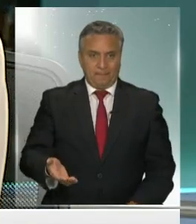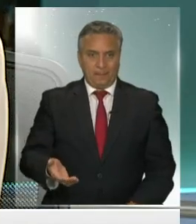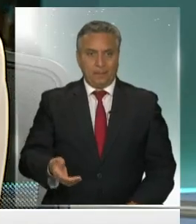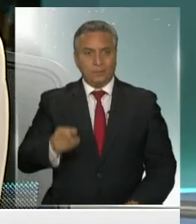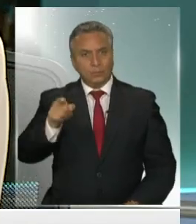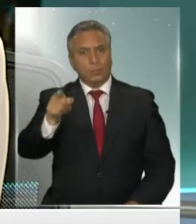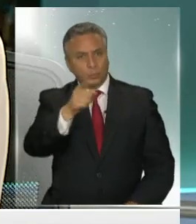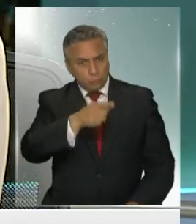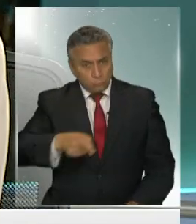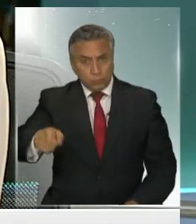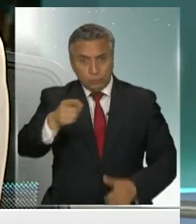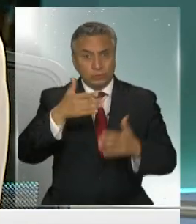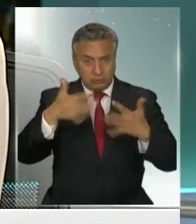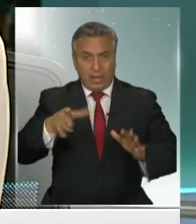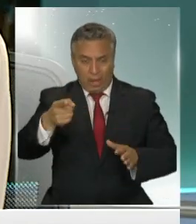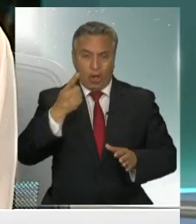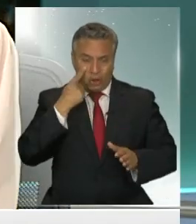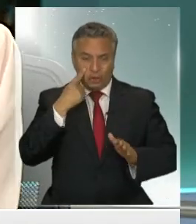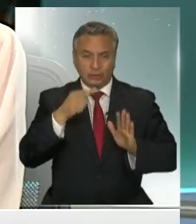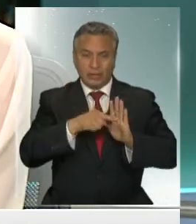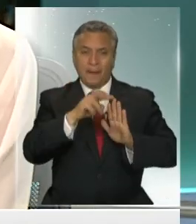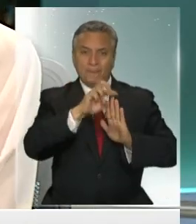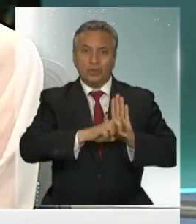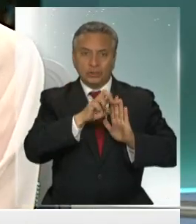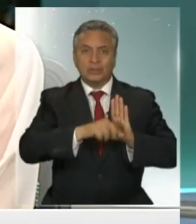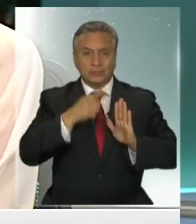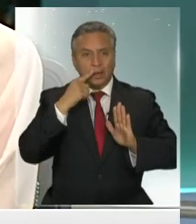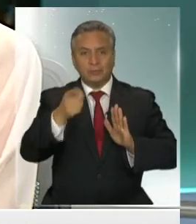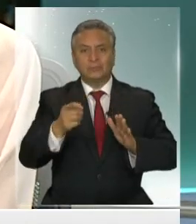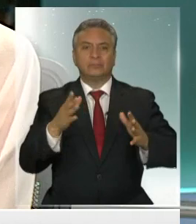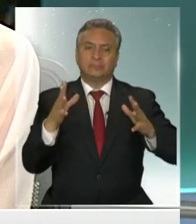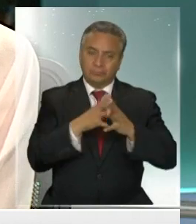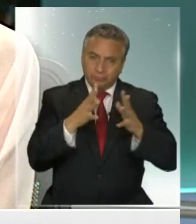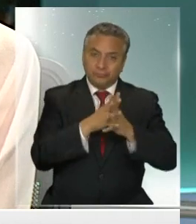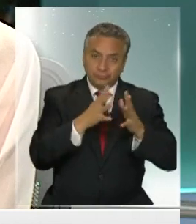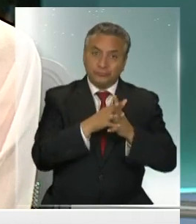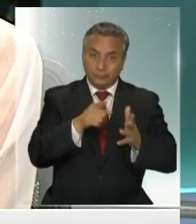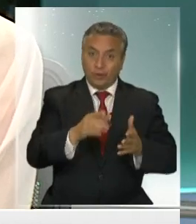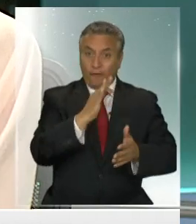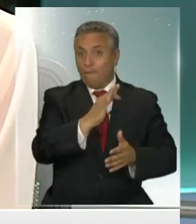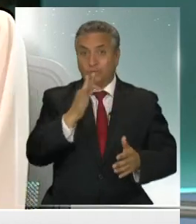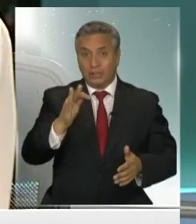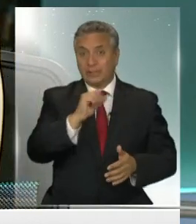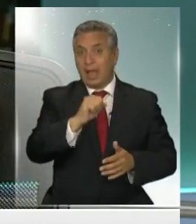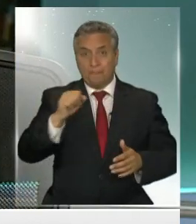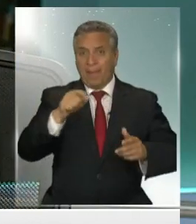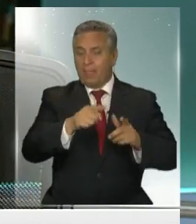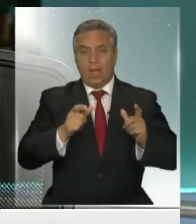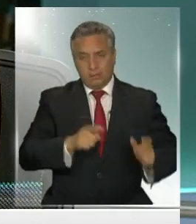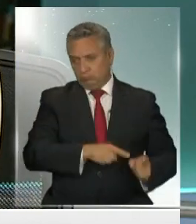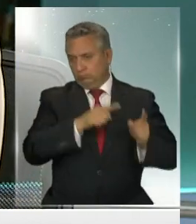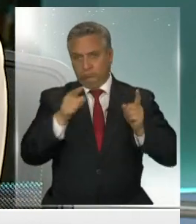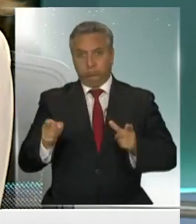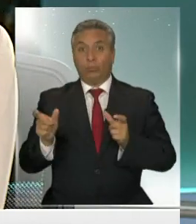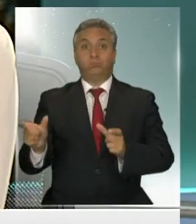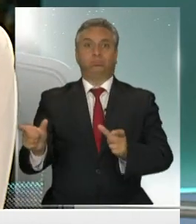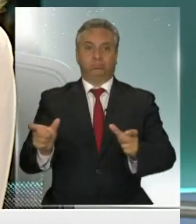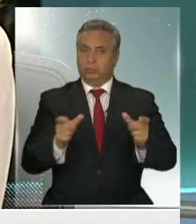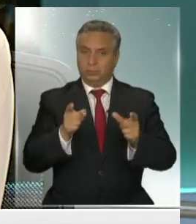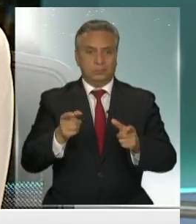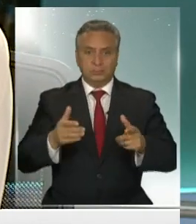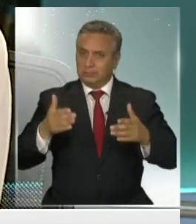y ustedes ya conocen el proyecto que busca que los militares que la fuerza de arma en general cuiden la infraestructura crítica y ya está